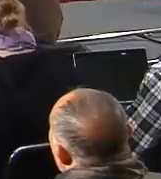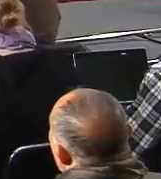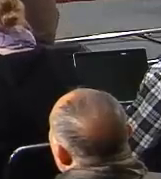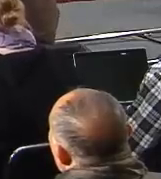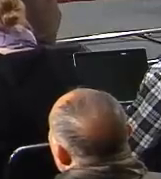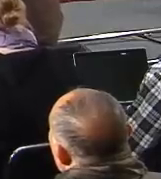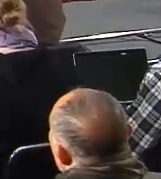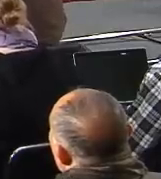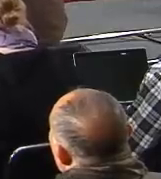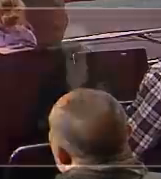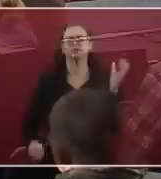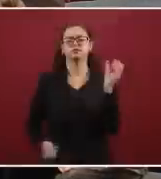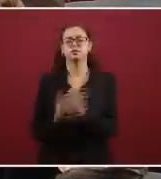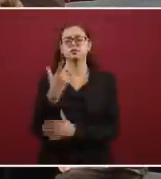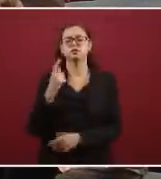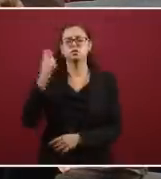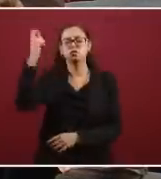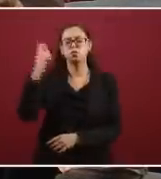10,000 nuevas becas.